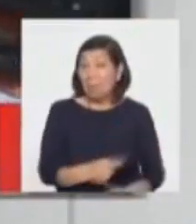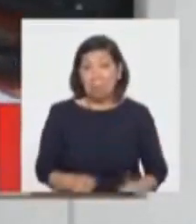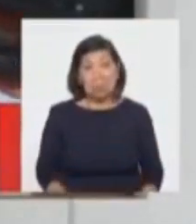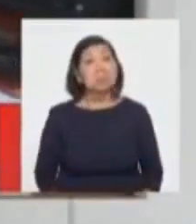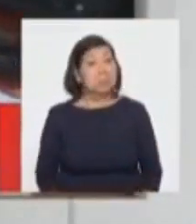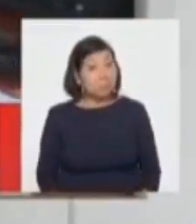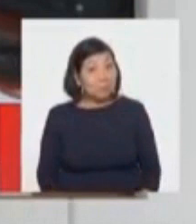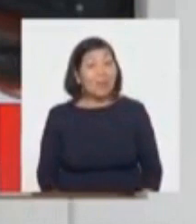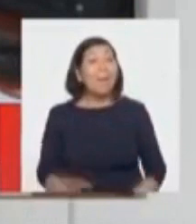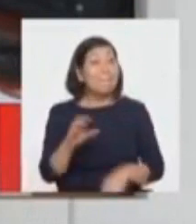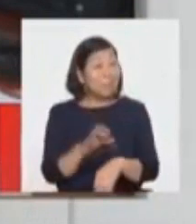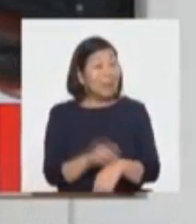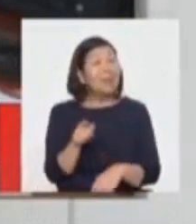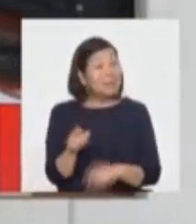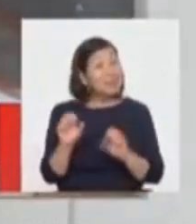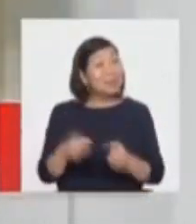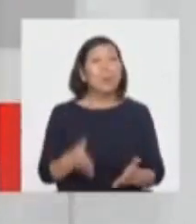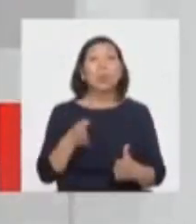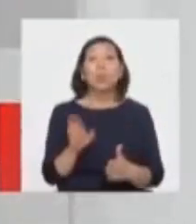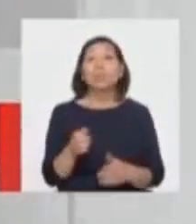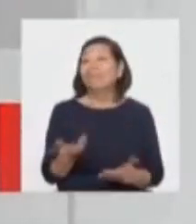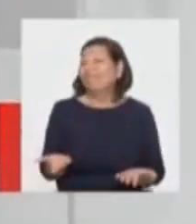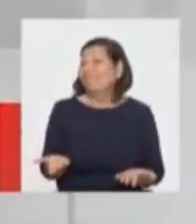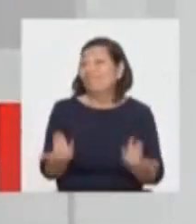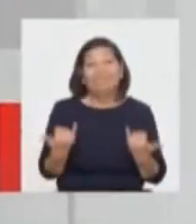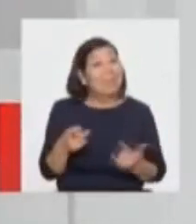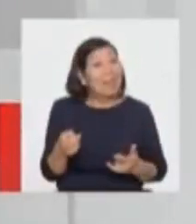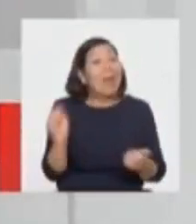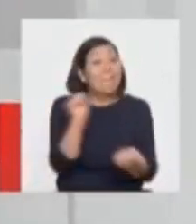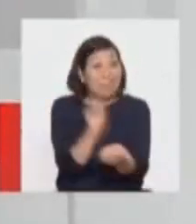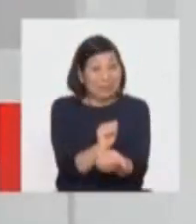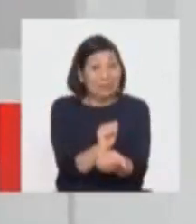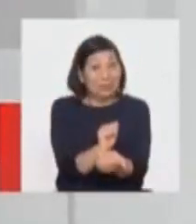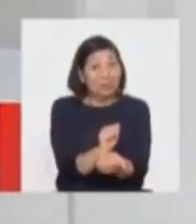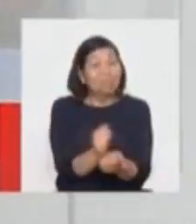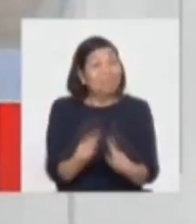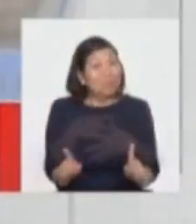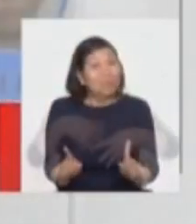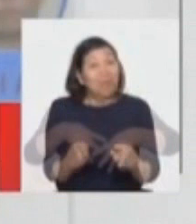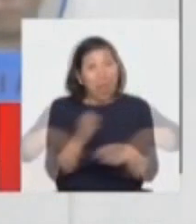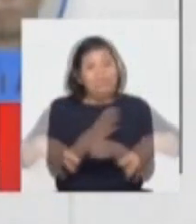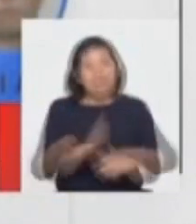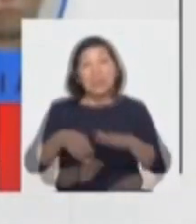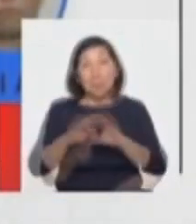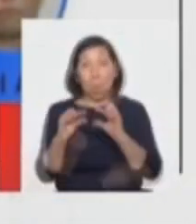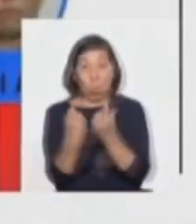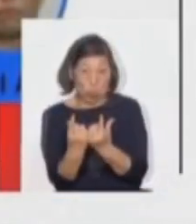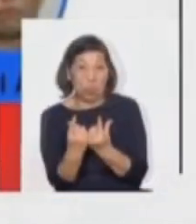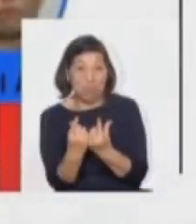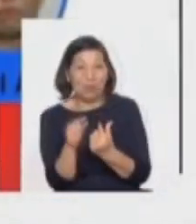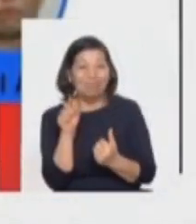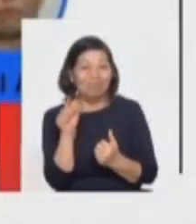amics? Bueno, aquí es donde entra nuestro amado y querido Congreso. En estos chats se ve cómo coordinaban los juntes con congresistas para que voten a favor de